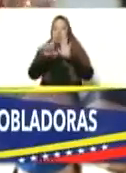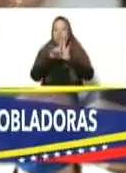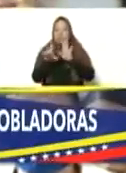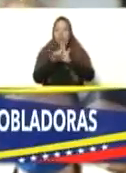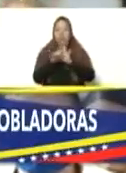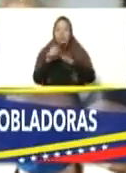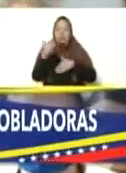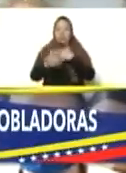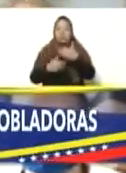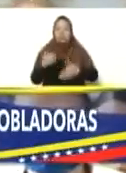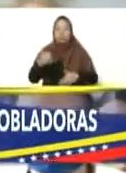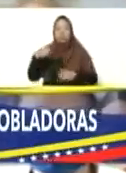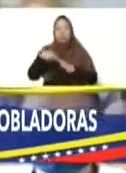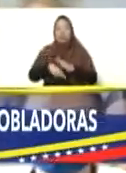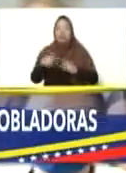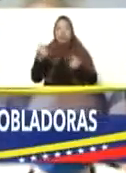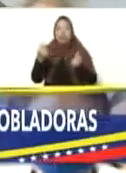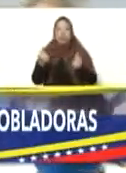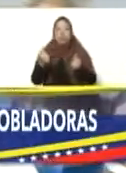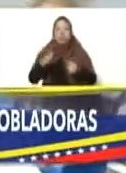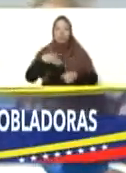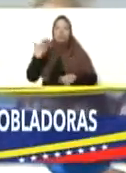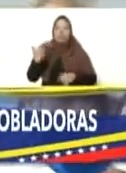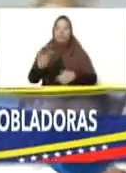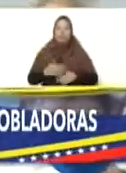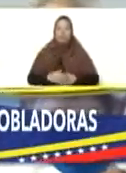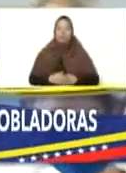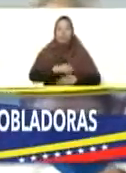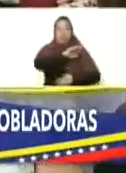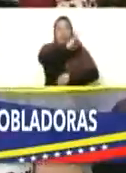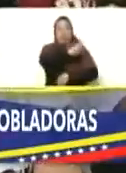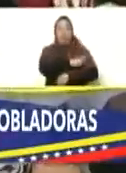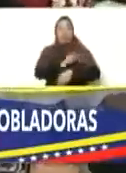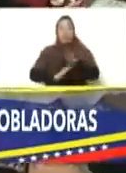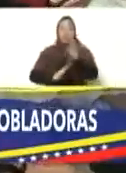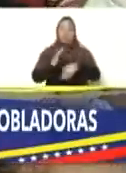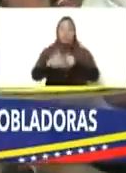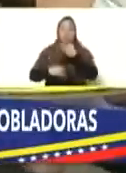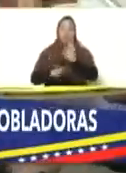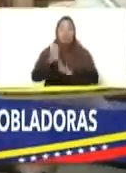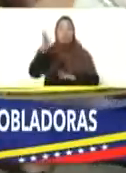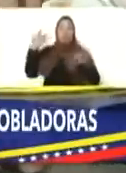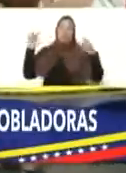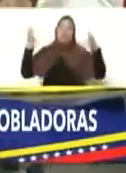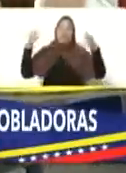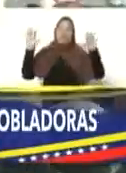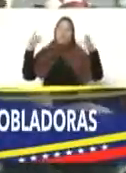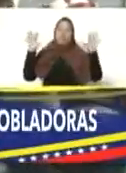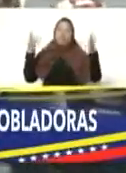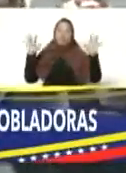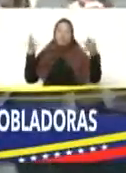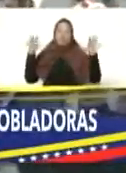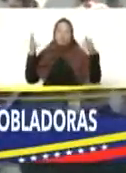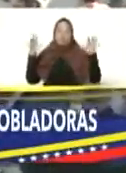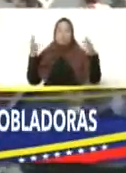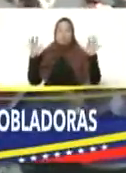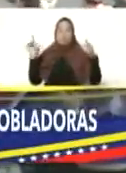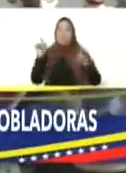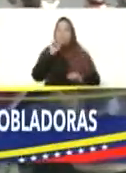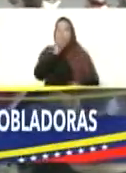y bueno y tenemos un fondito y más o menos vamos cogiendo nuestro bueno un aplauso a juan carlos es el